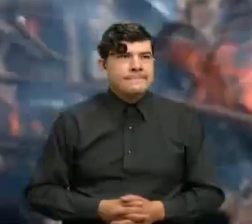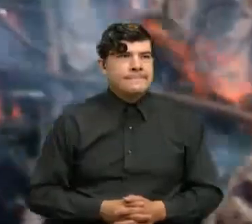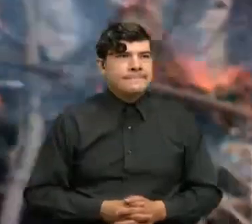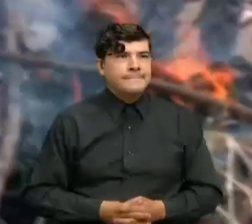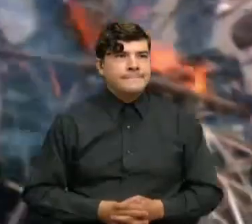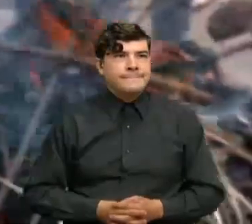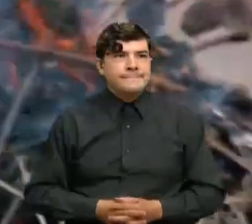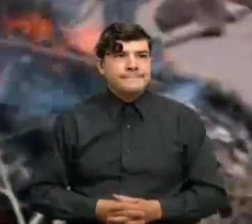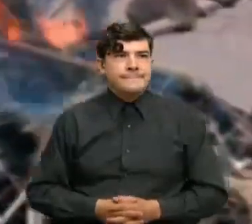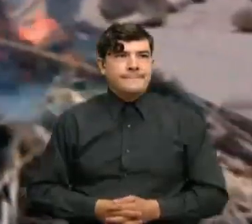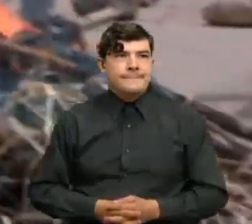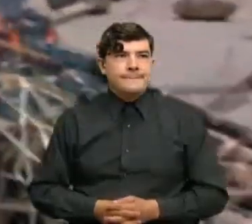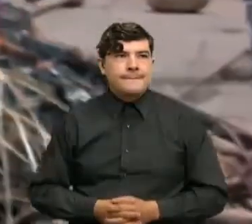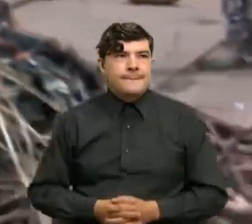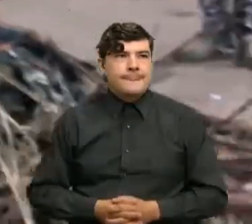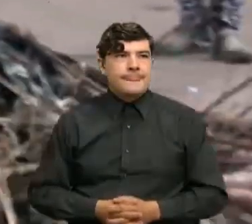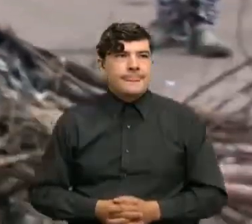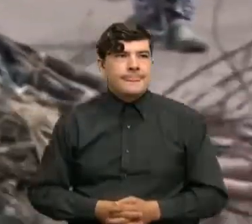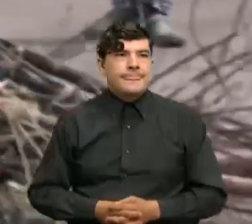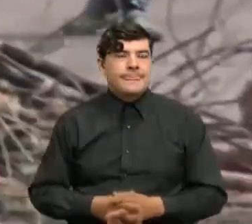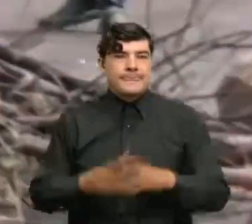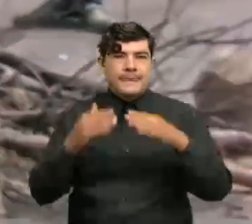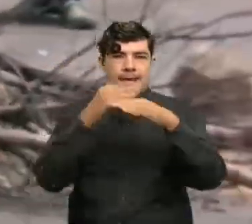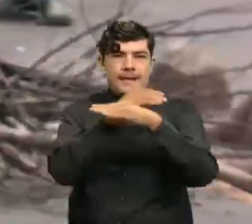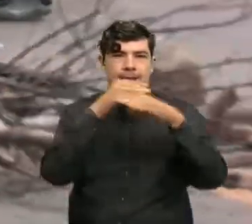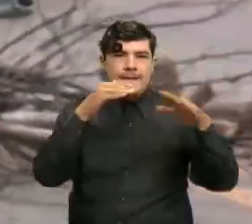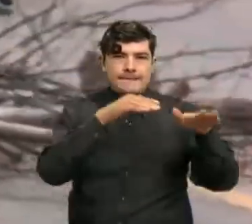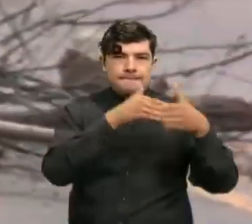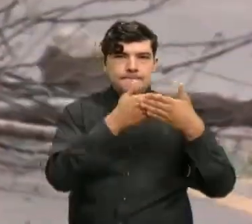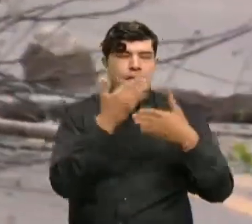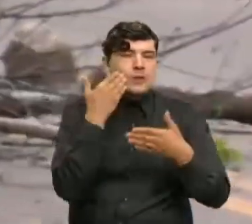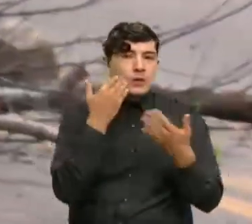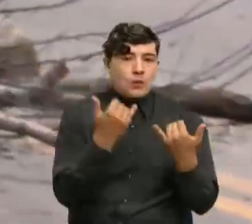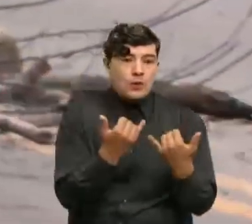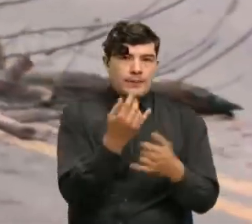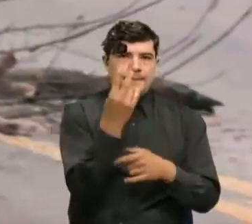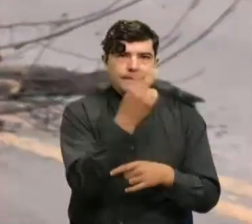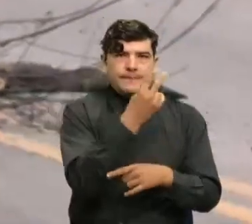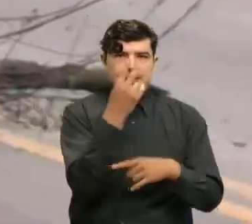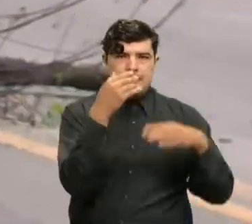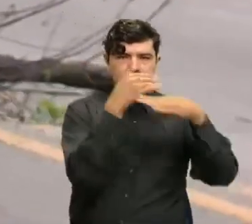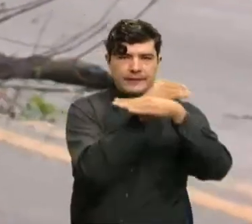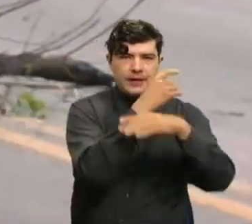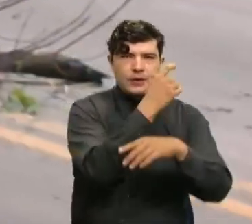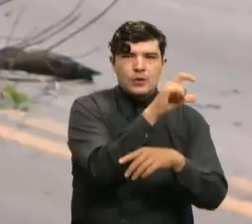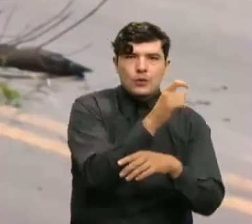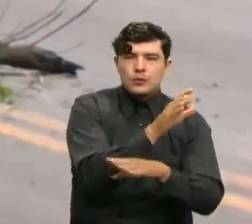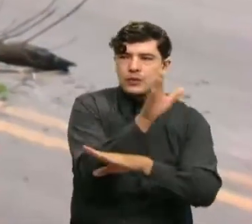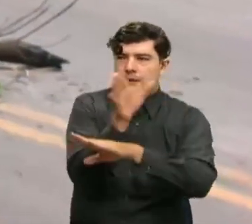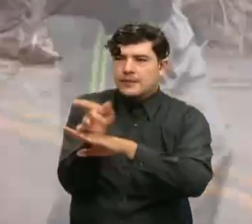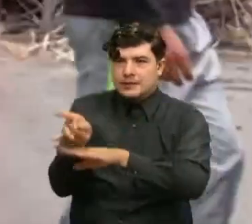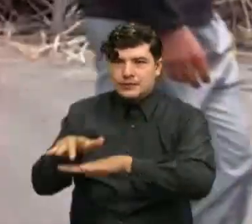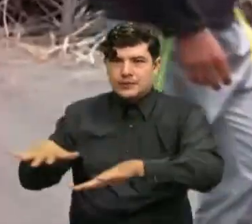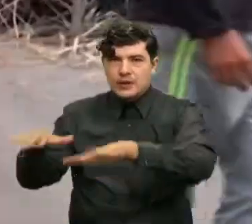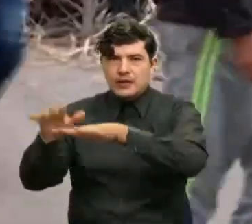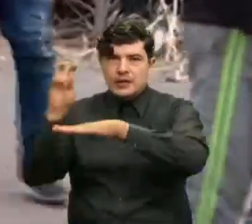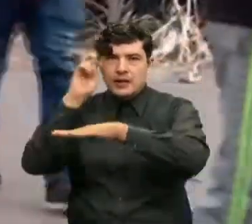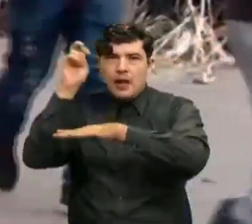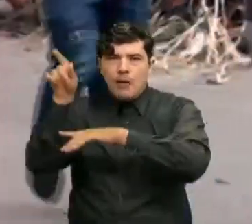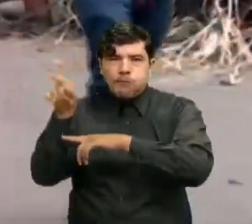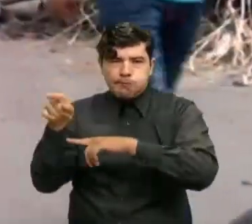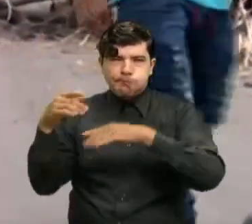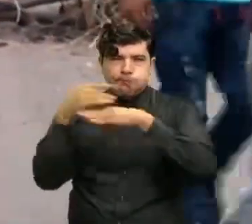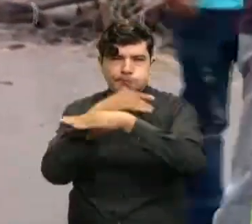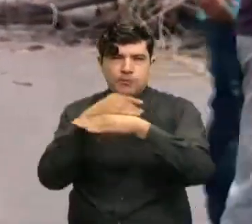Un nuevo bloqueo vial se registró desde muy temprano de este viernes en la vía que comunica a Cúcuta con la zona norte, a la altura de